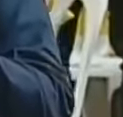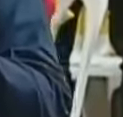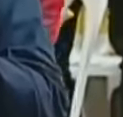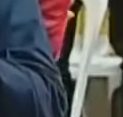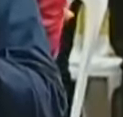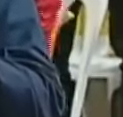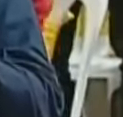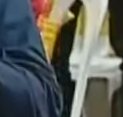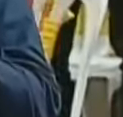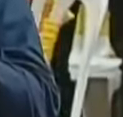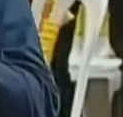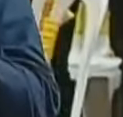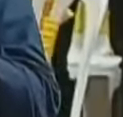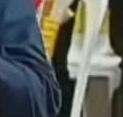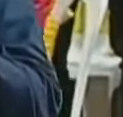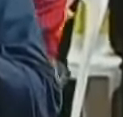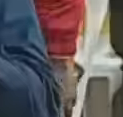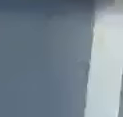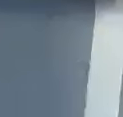estarán activas.